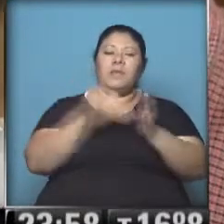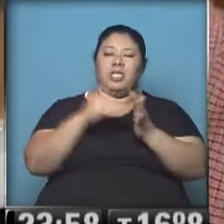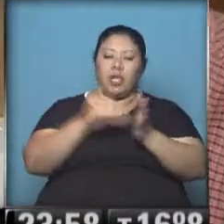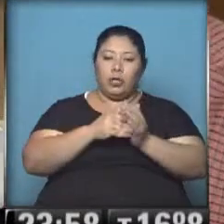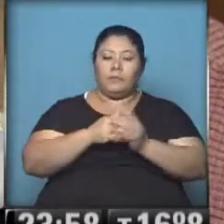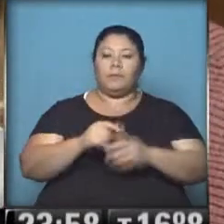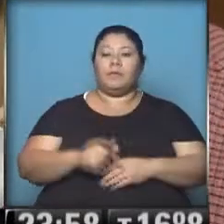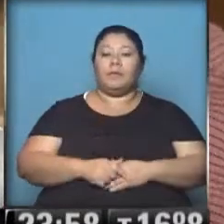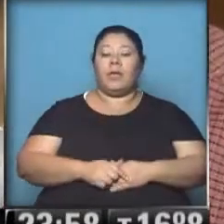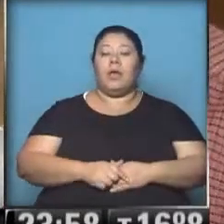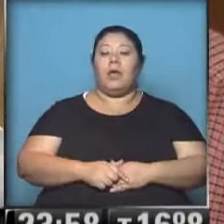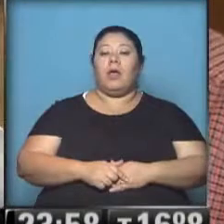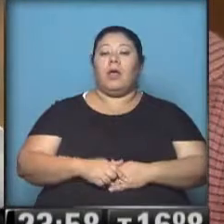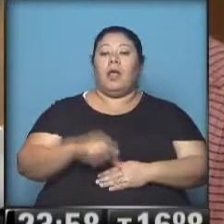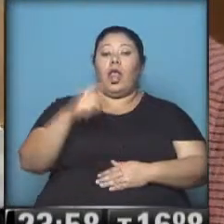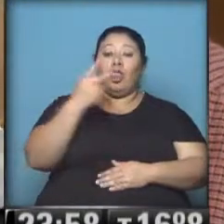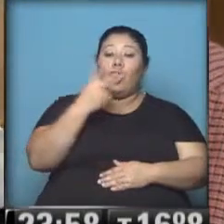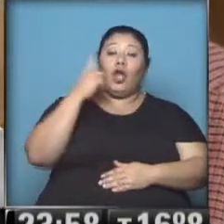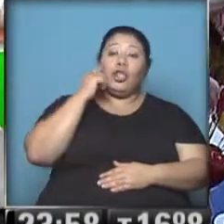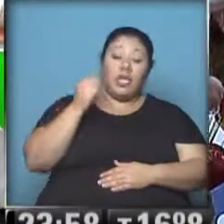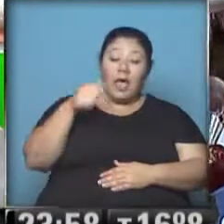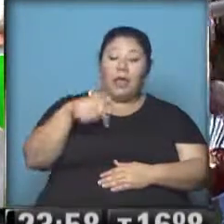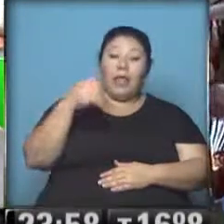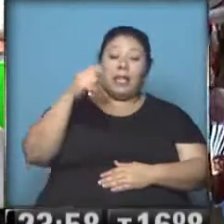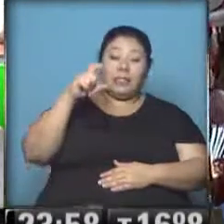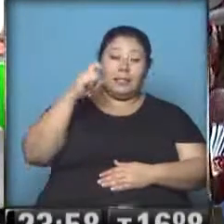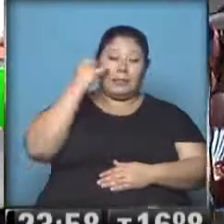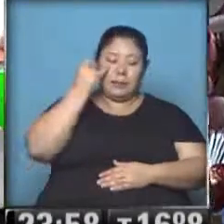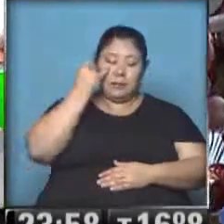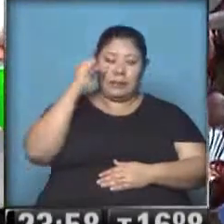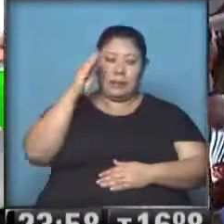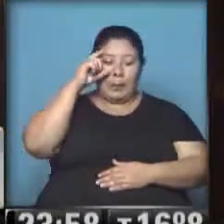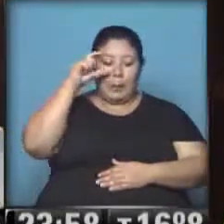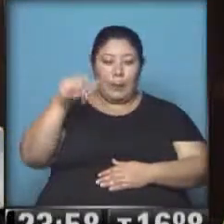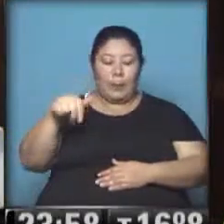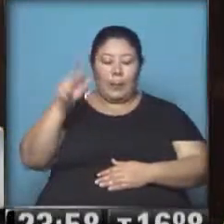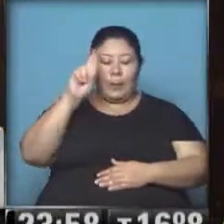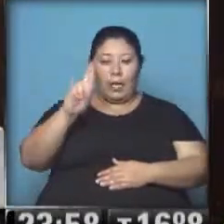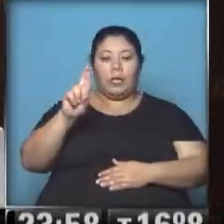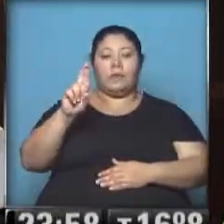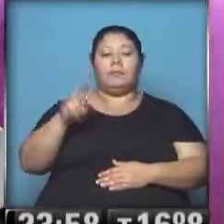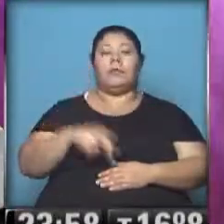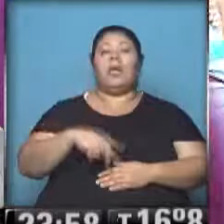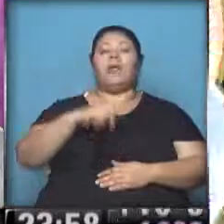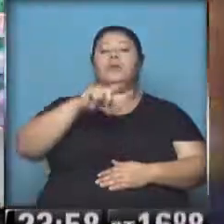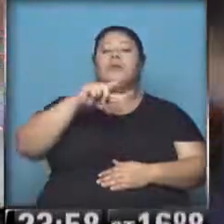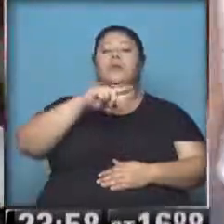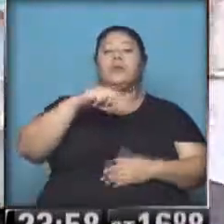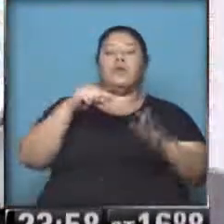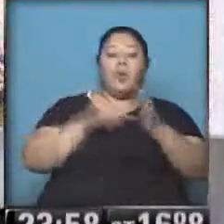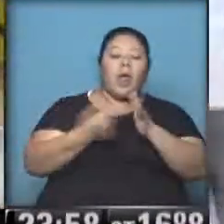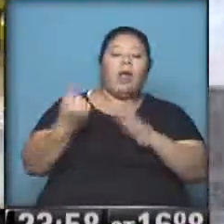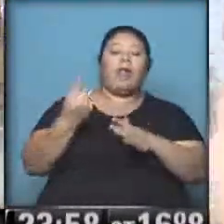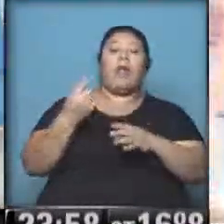60 días vendieron en estas 2 días de que duró el Cyber Monday. ¿Cuáles son las ciudades que más ventas han tenido o que